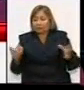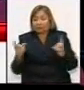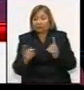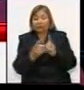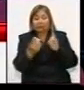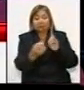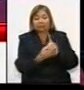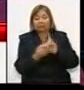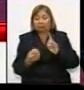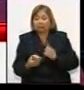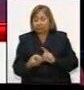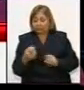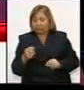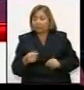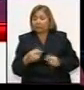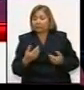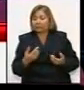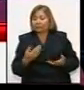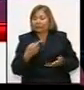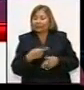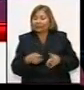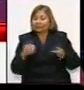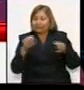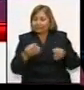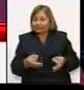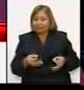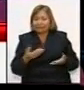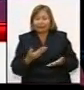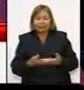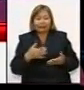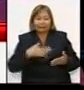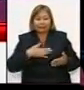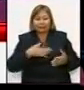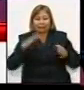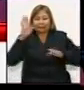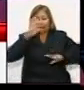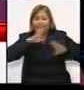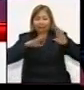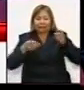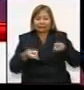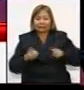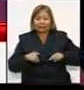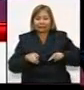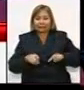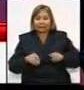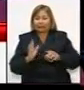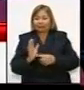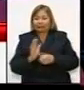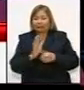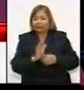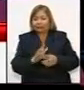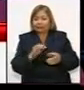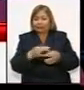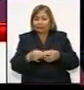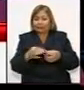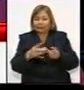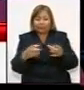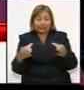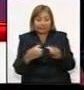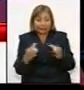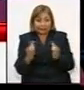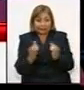con ellos. Distritos pequeños sí, pero justamente, y esa es mi preocupación, cuando hay esa representación de distritos